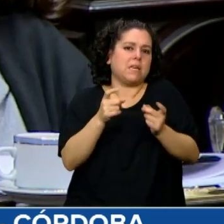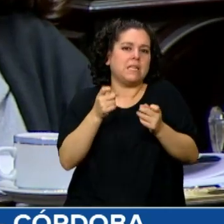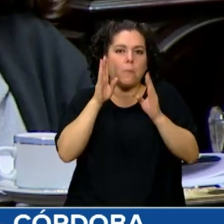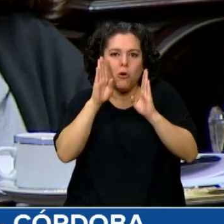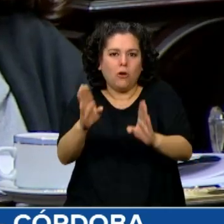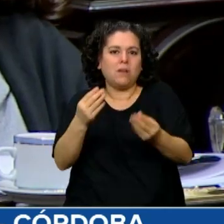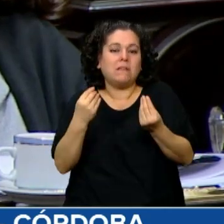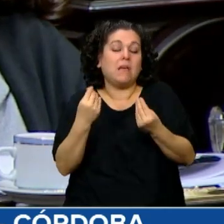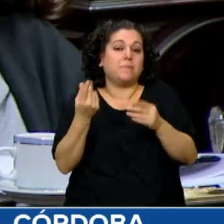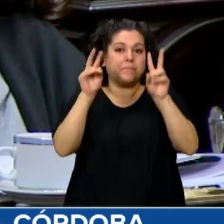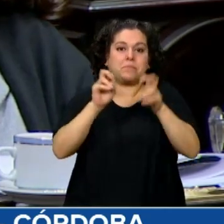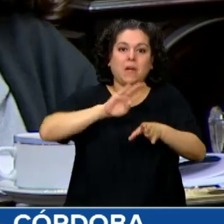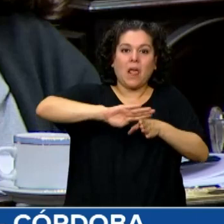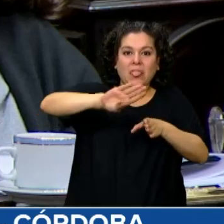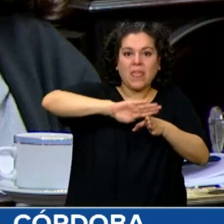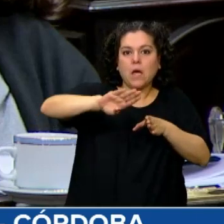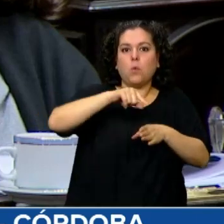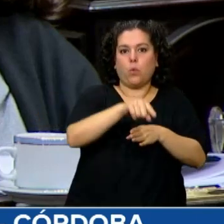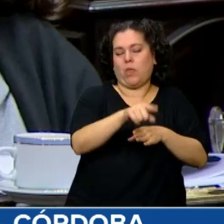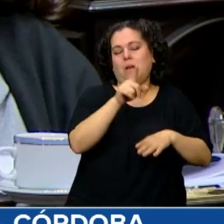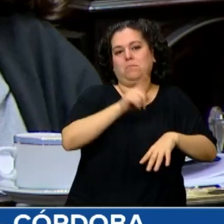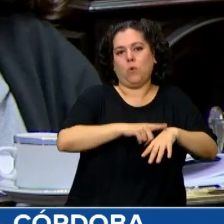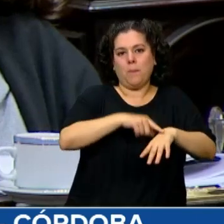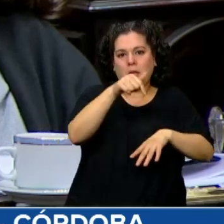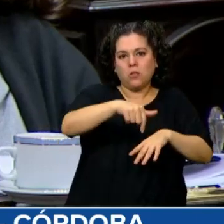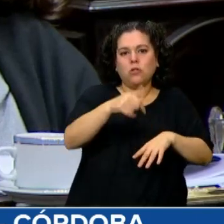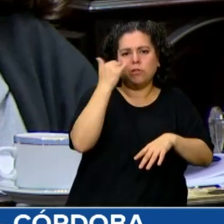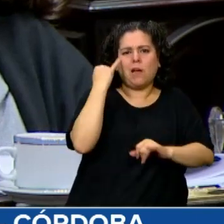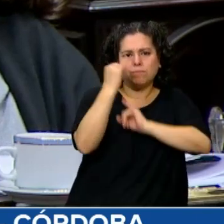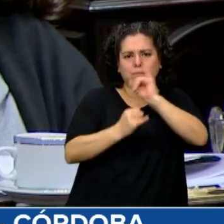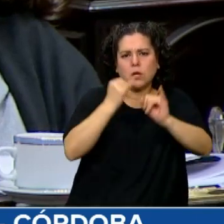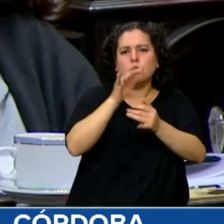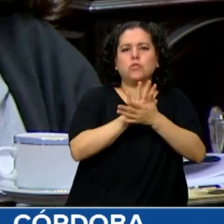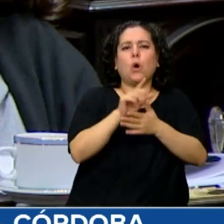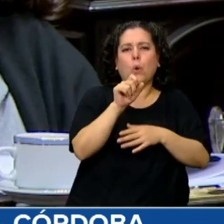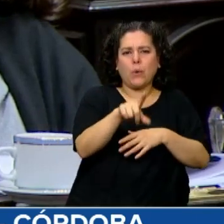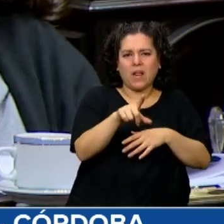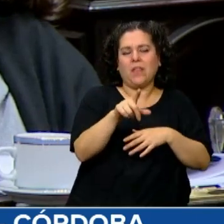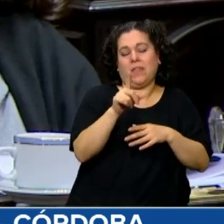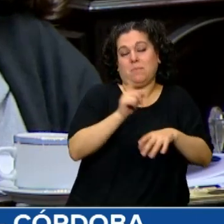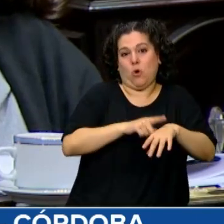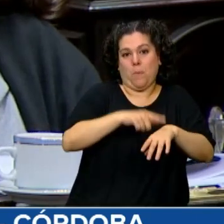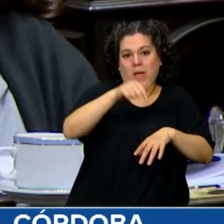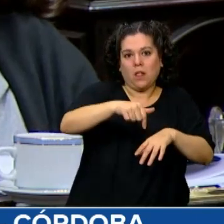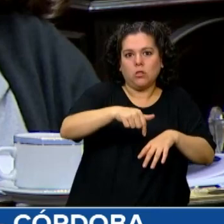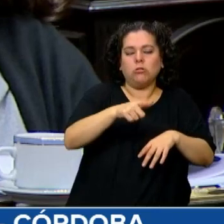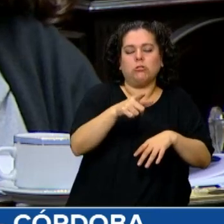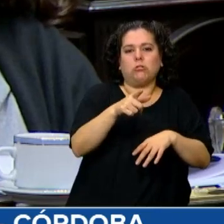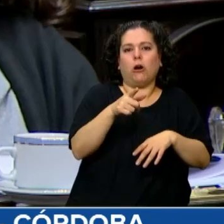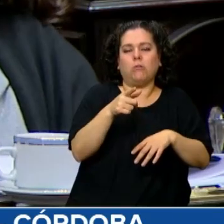precisamente que estas deudas, debido al contexto que aquí se ha mencionado de la convertibilidad vigente entonces,